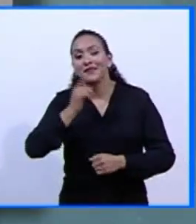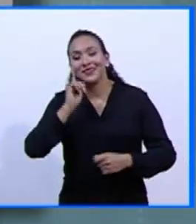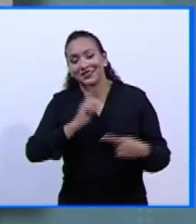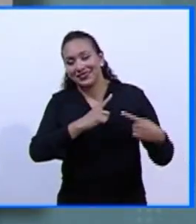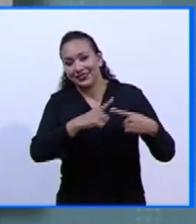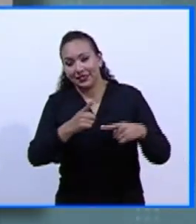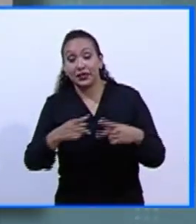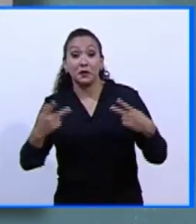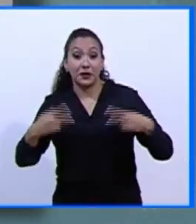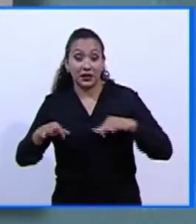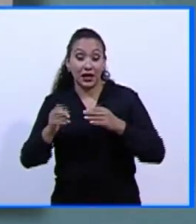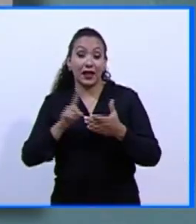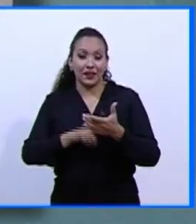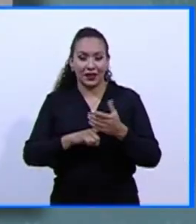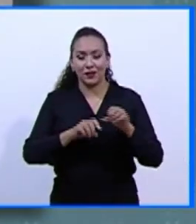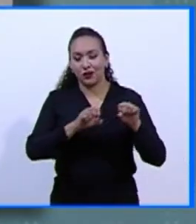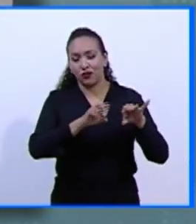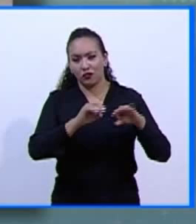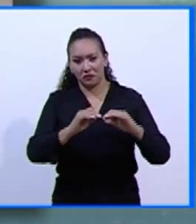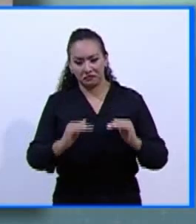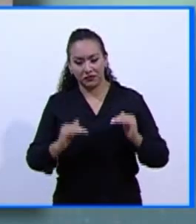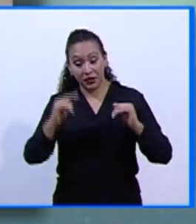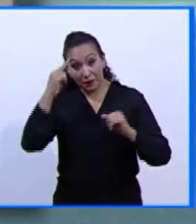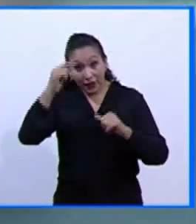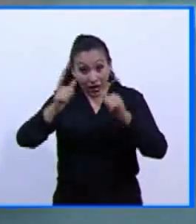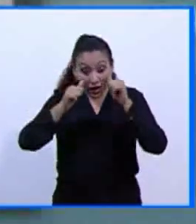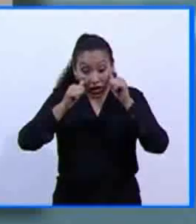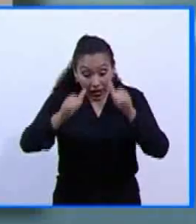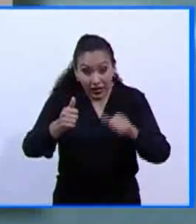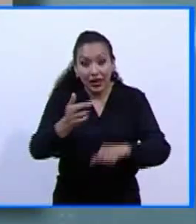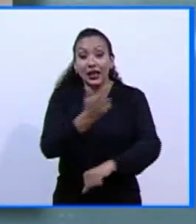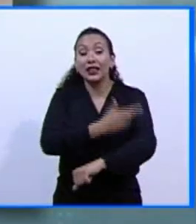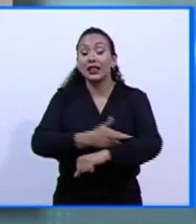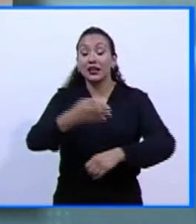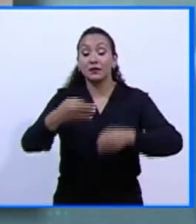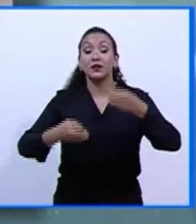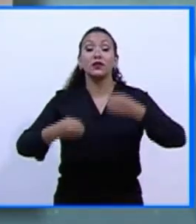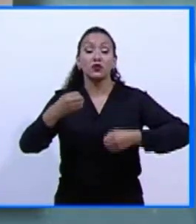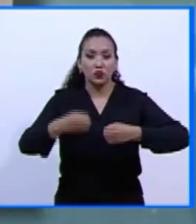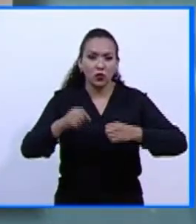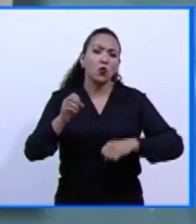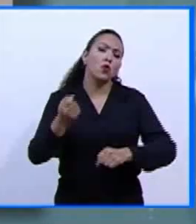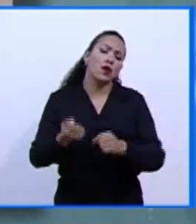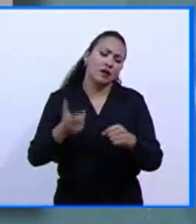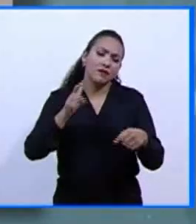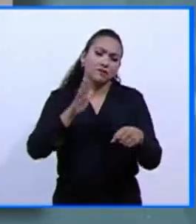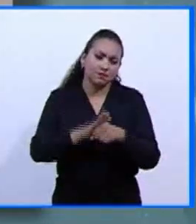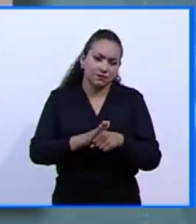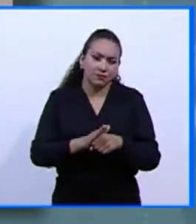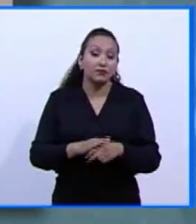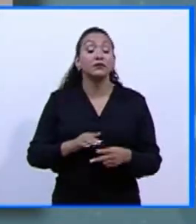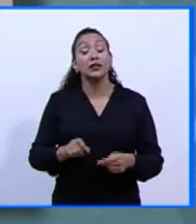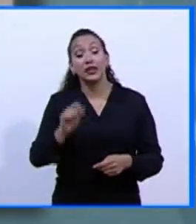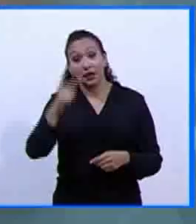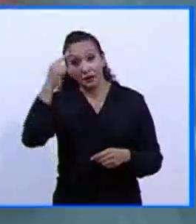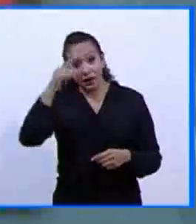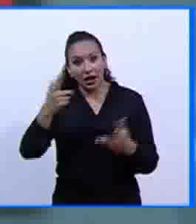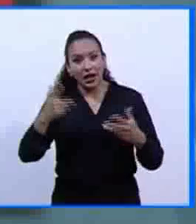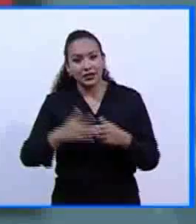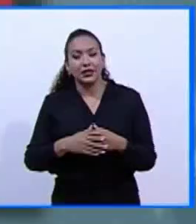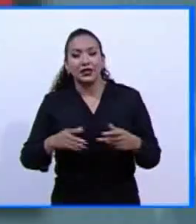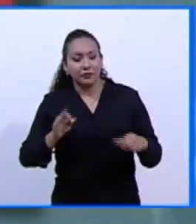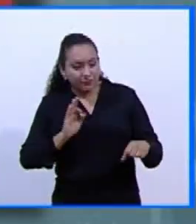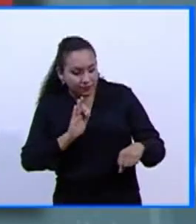procuradurías municipales para analizar la atención en procedimientos judiciales y administrativos, así como garantizar el